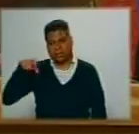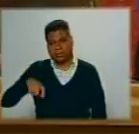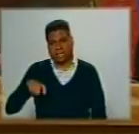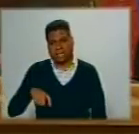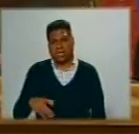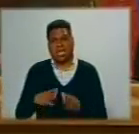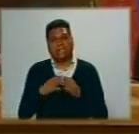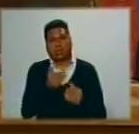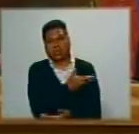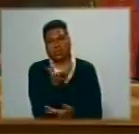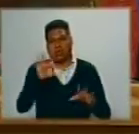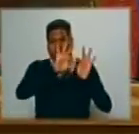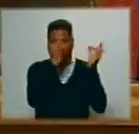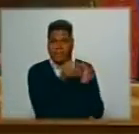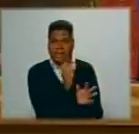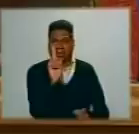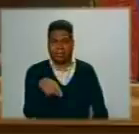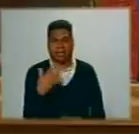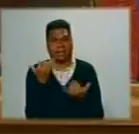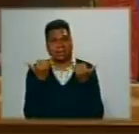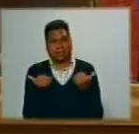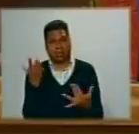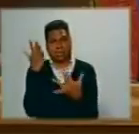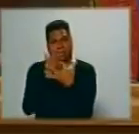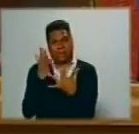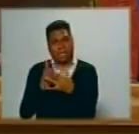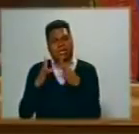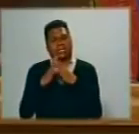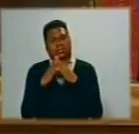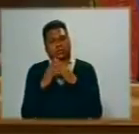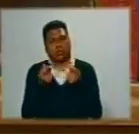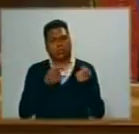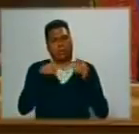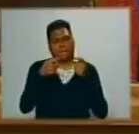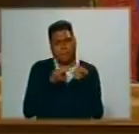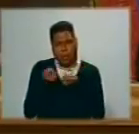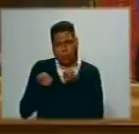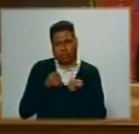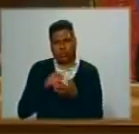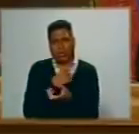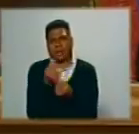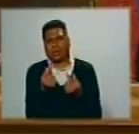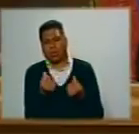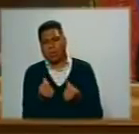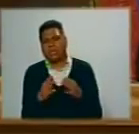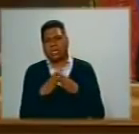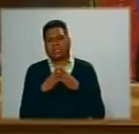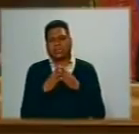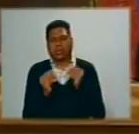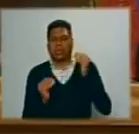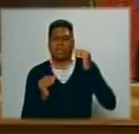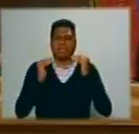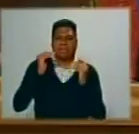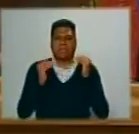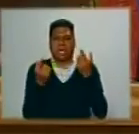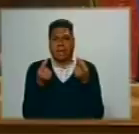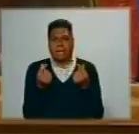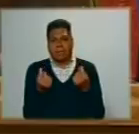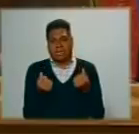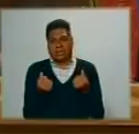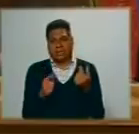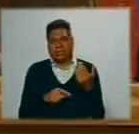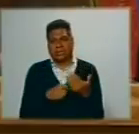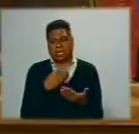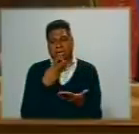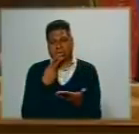las de sus familias, a través de la regulación de las actividades económicas y la estabilidad de los precios en cumplimiento